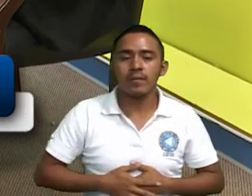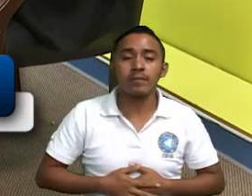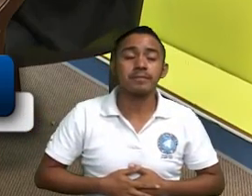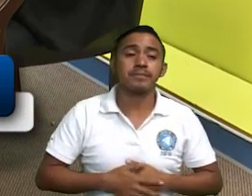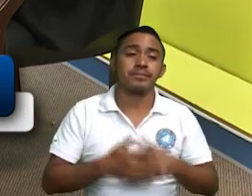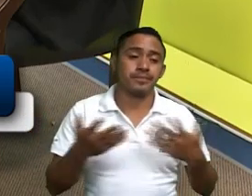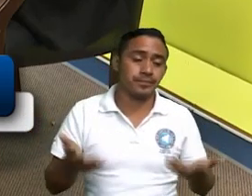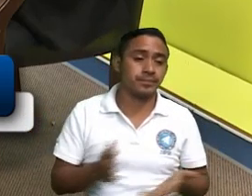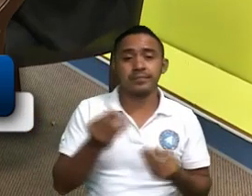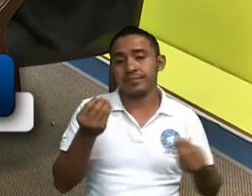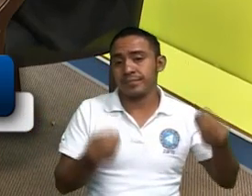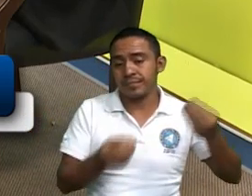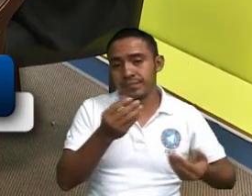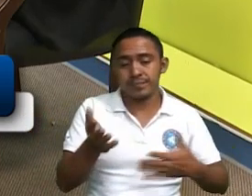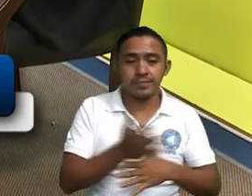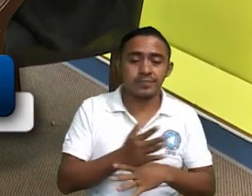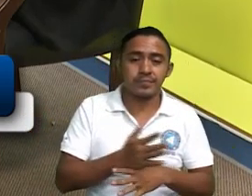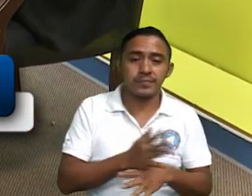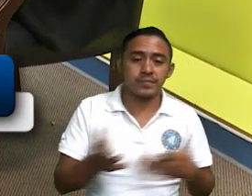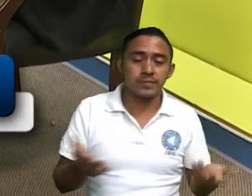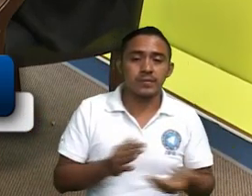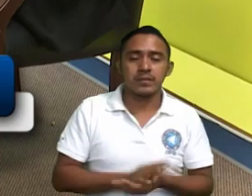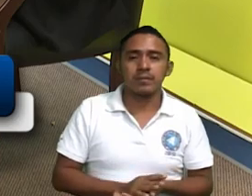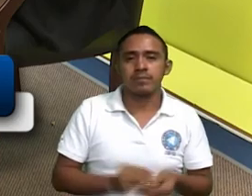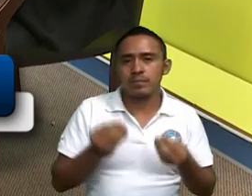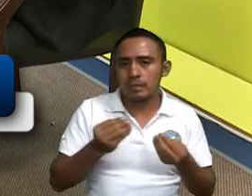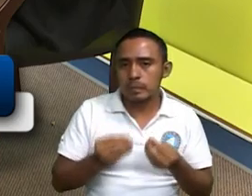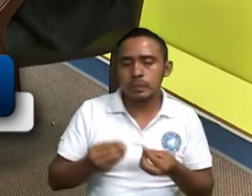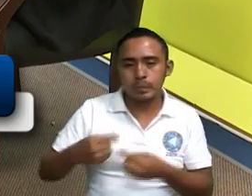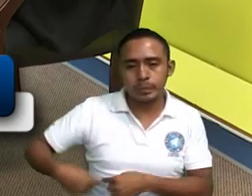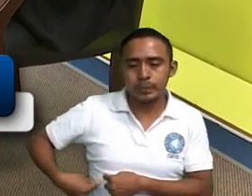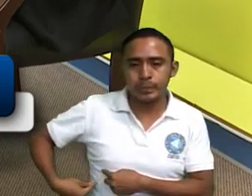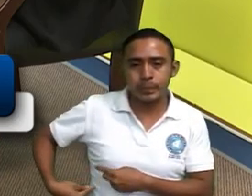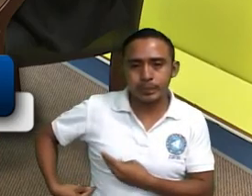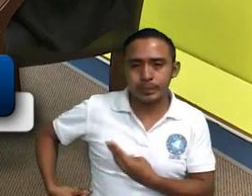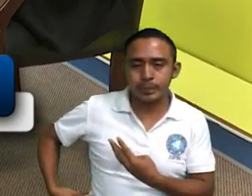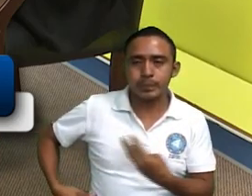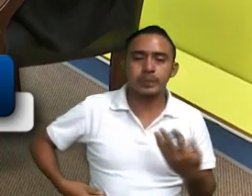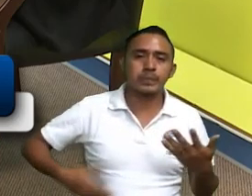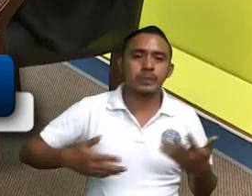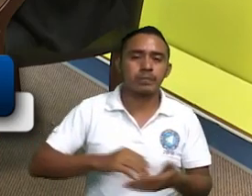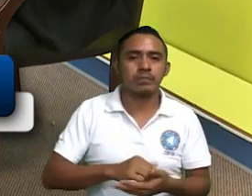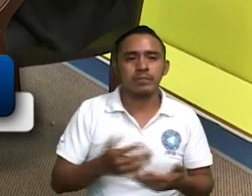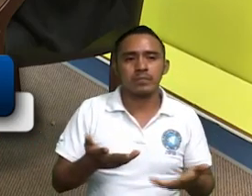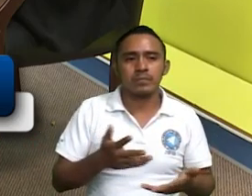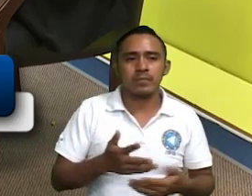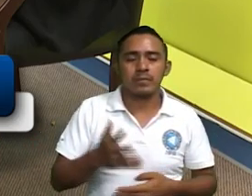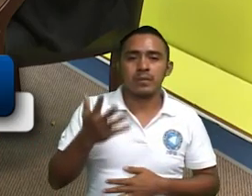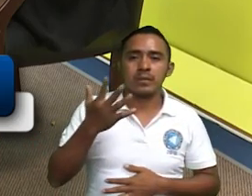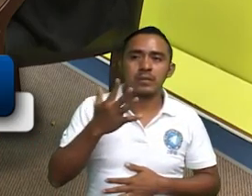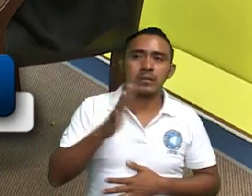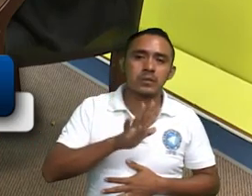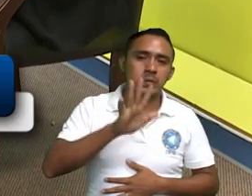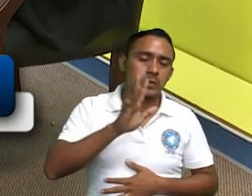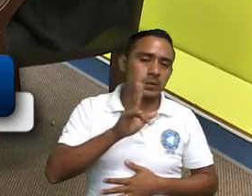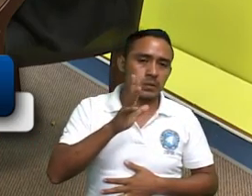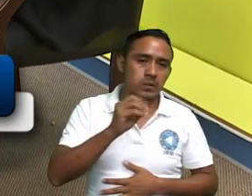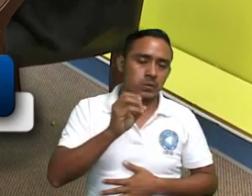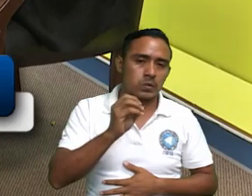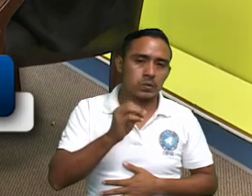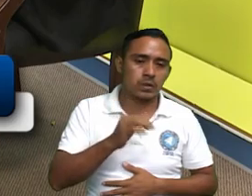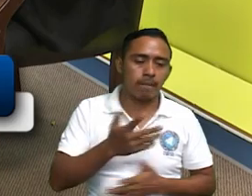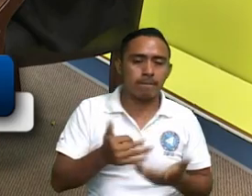digo, puede ser variable. La mayor parte de los pacientes tienen múltiples cálculos, múltiples de haberlo fácil, más de 50 menores de 2 centímetros o menores